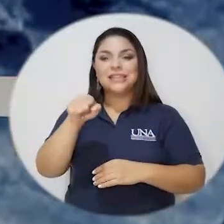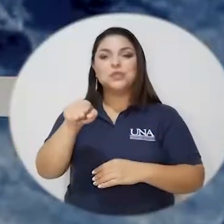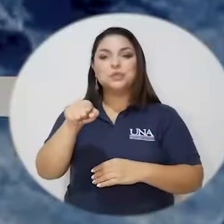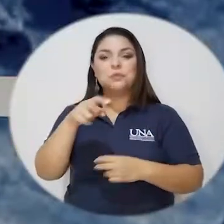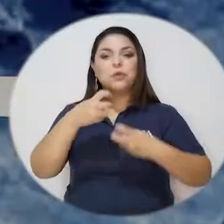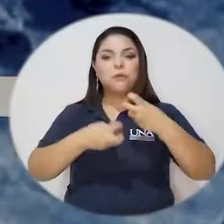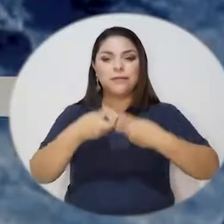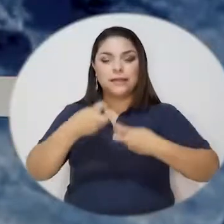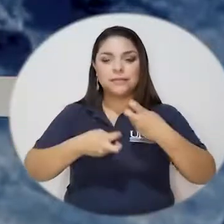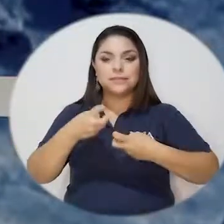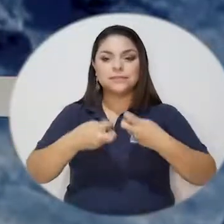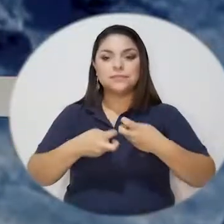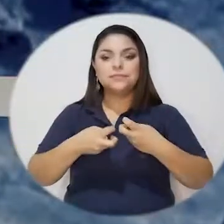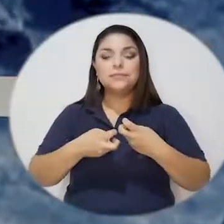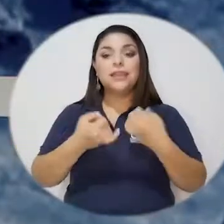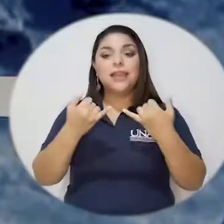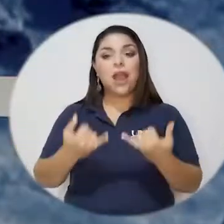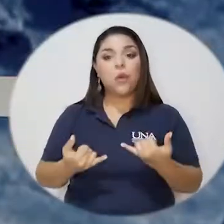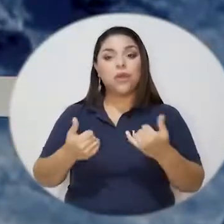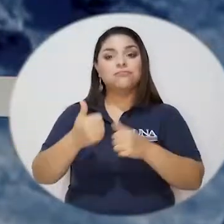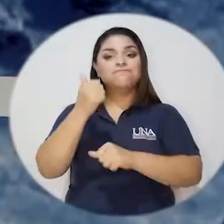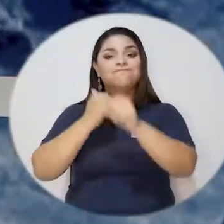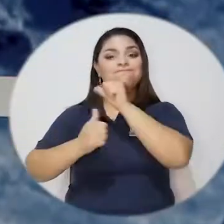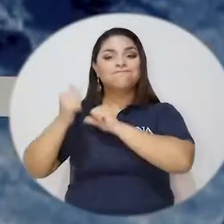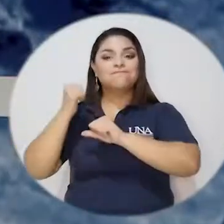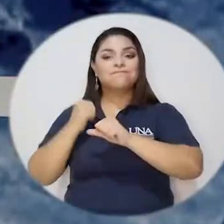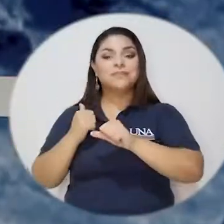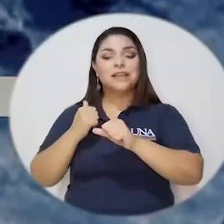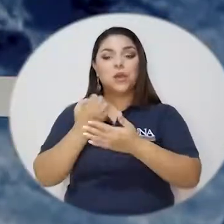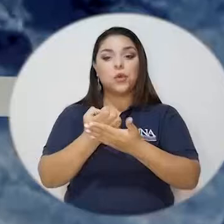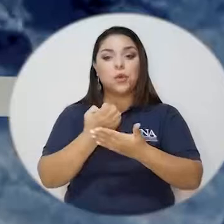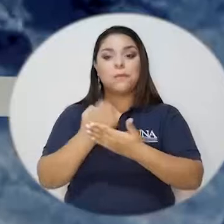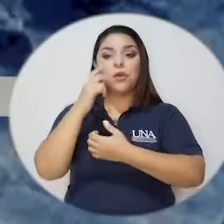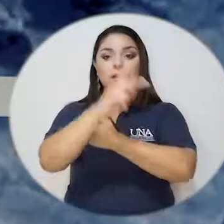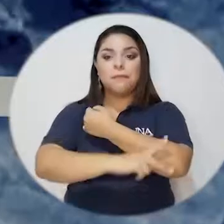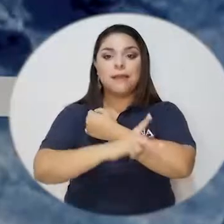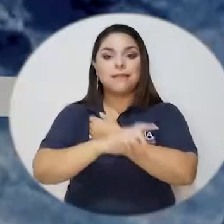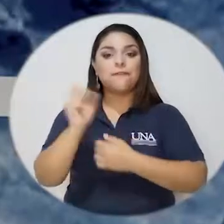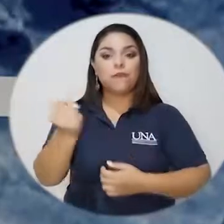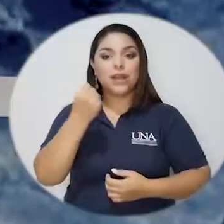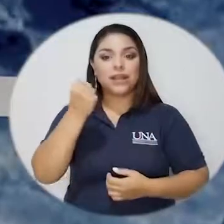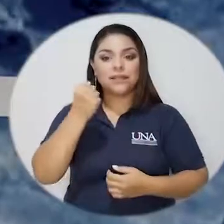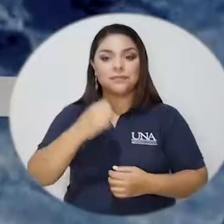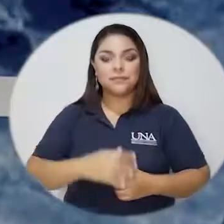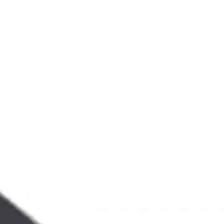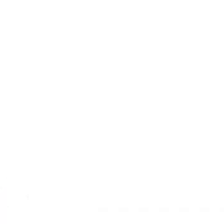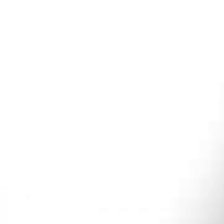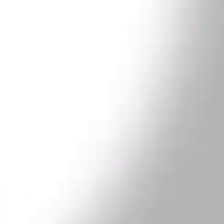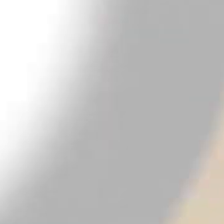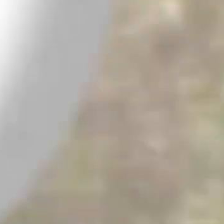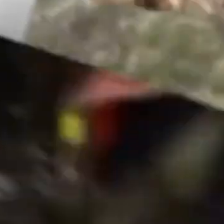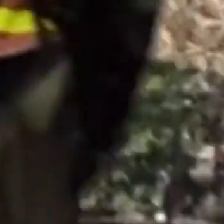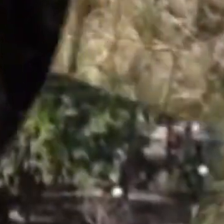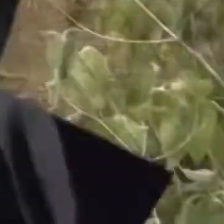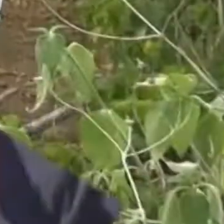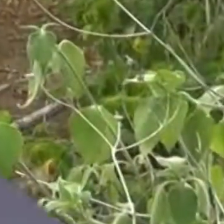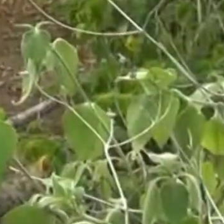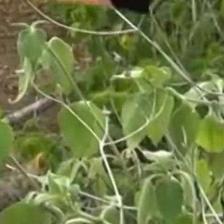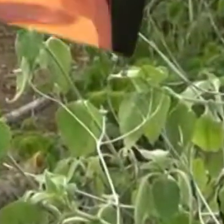brechas, esos problemas, y el retroceso económico del país fue muy fuerte.